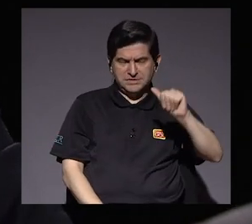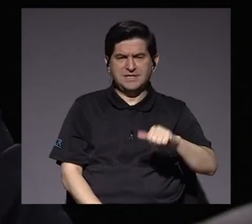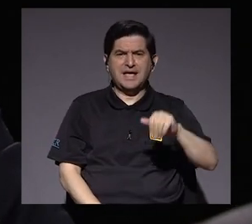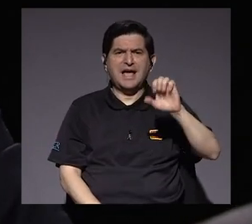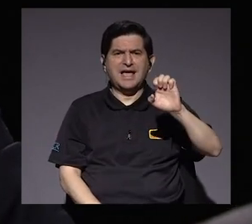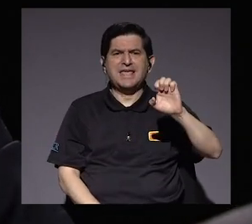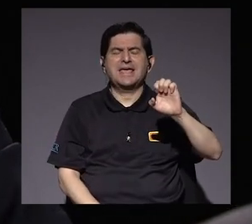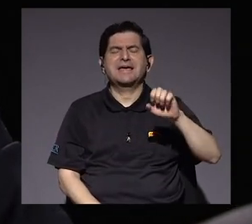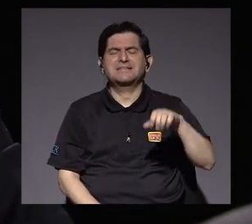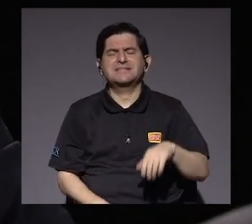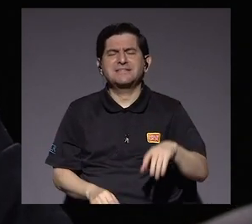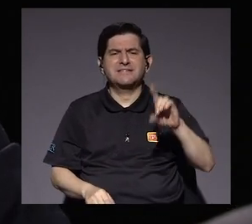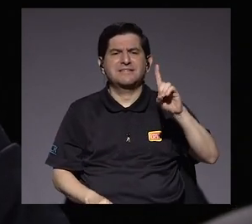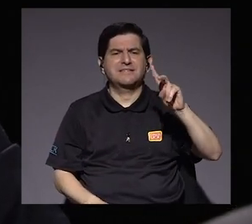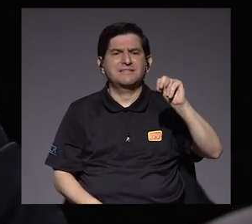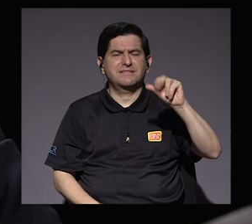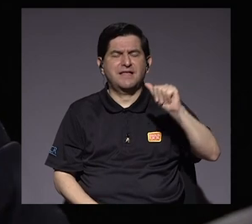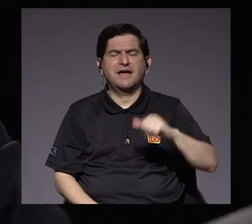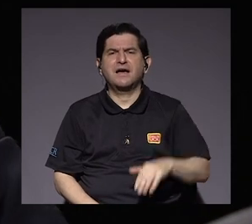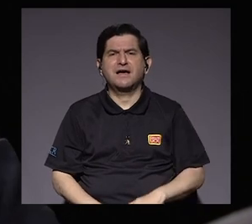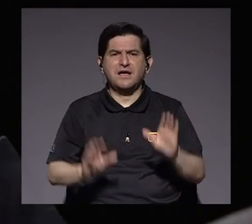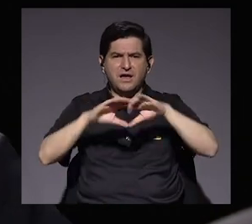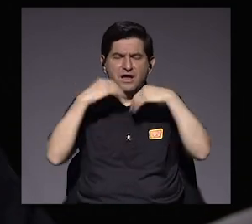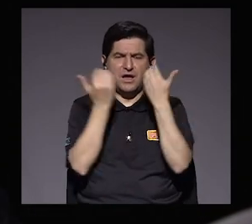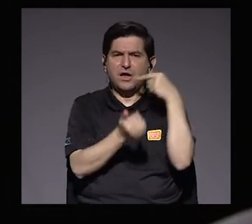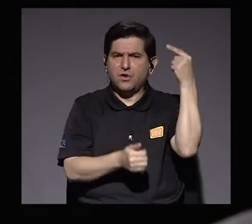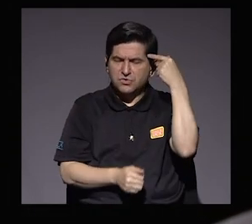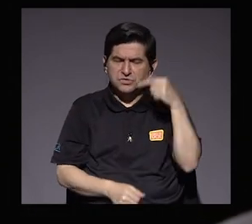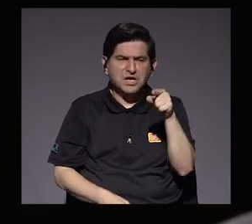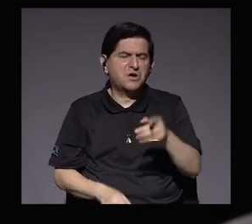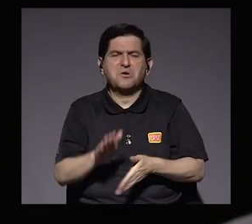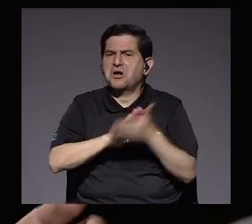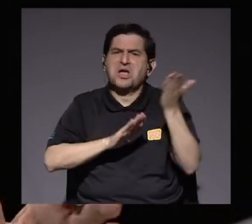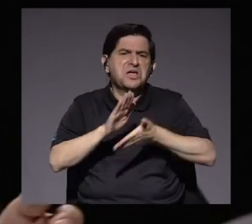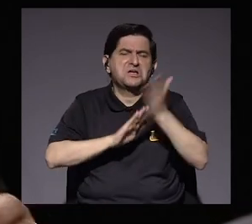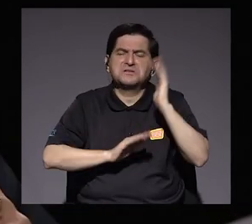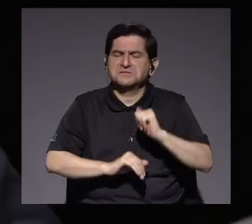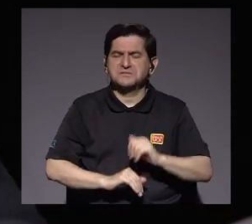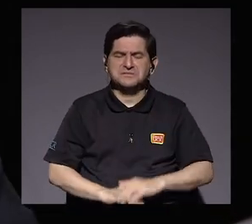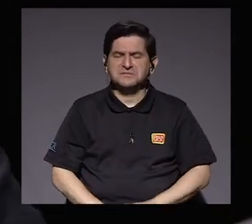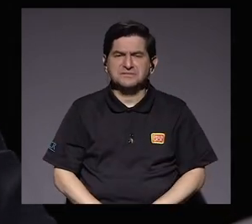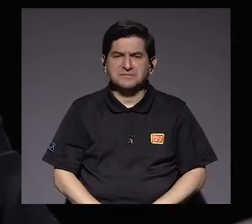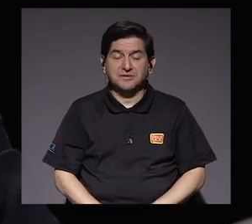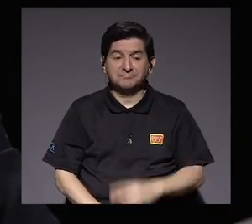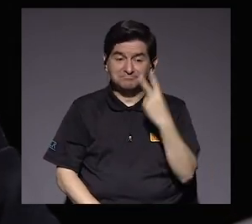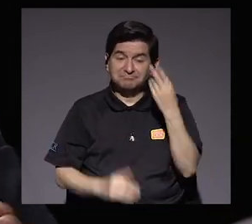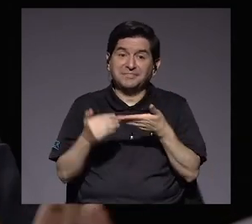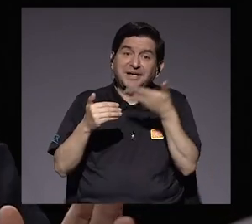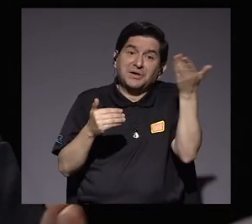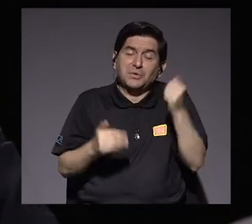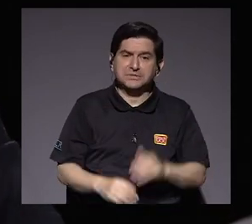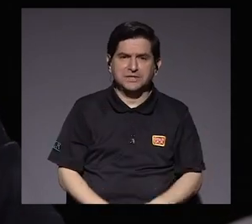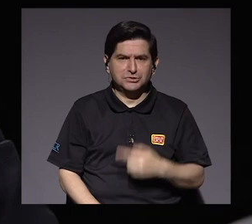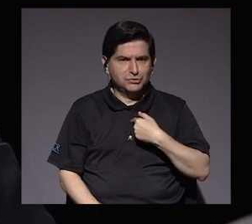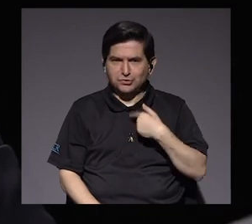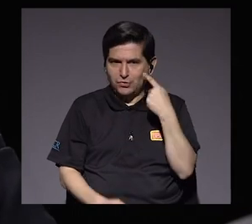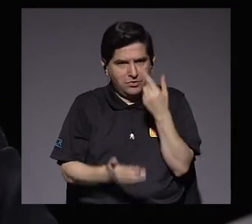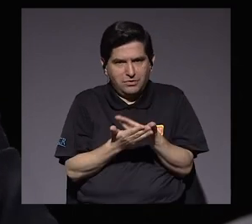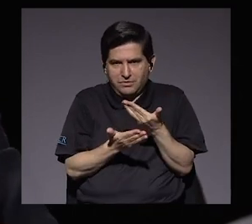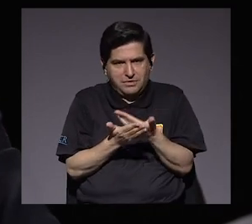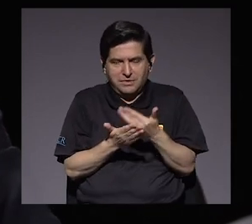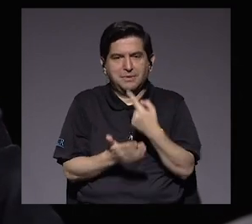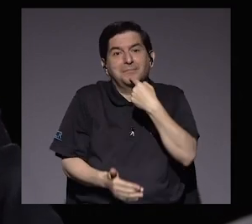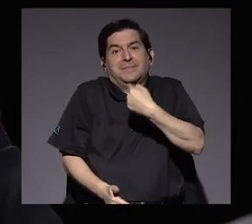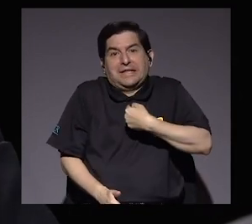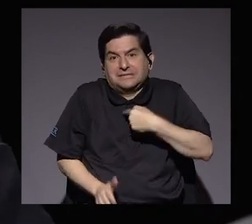Edna, en consejo de gobierno, cuando no les gustaban algunas cosas, se paraban y se iban. Así que vean esas cosas. No soy testigo de eso, me